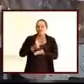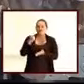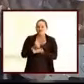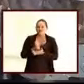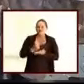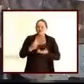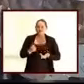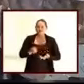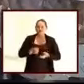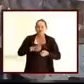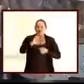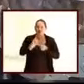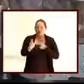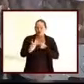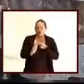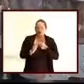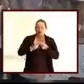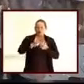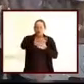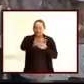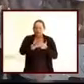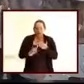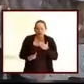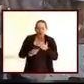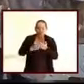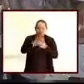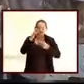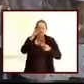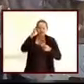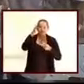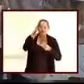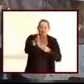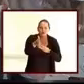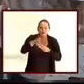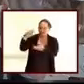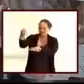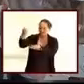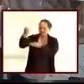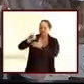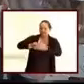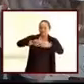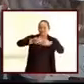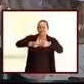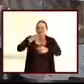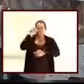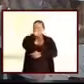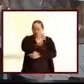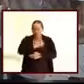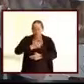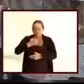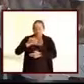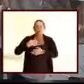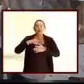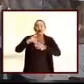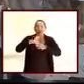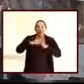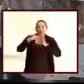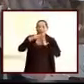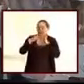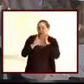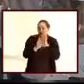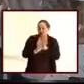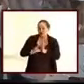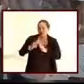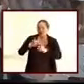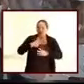el diagnóstico, con la planeación, con la proyección, con la presupuestación, con la evaluación. Es una metodología que